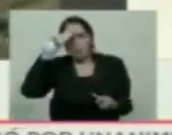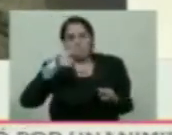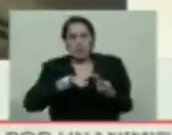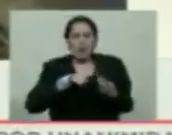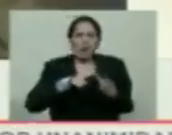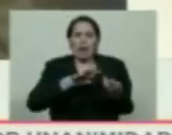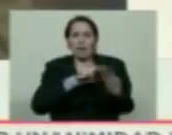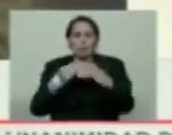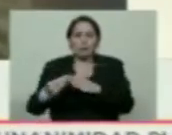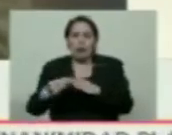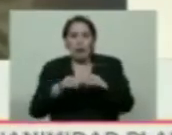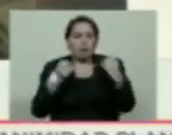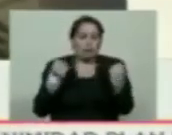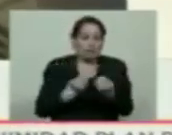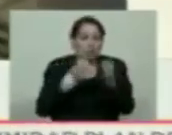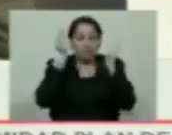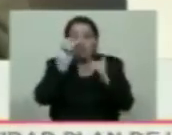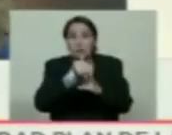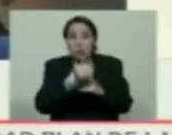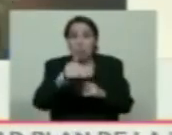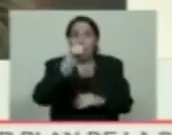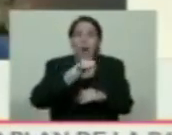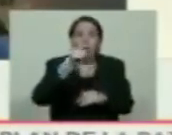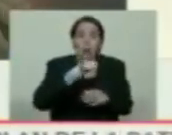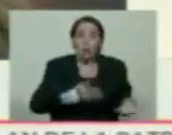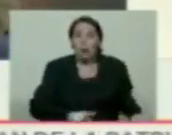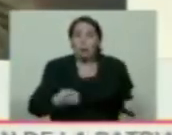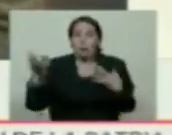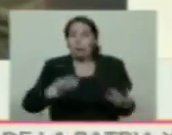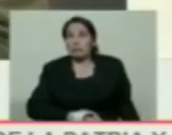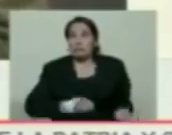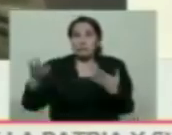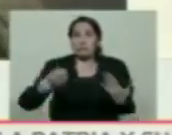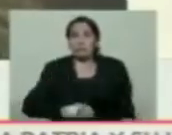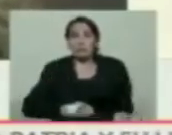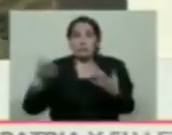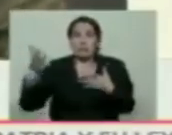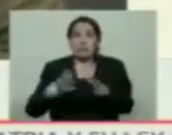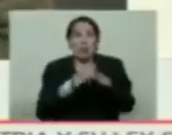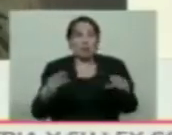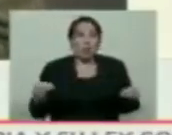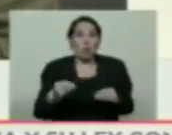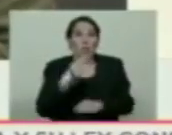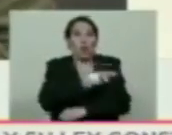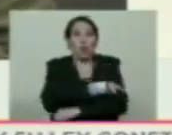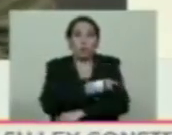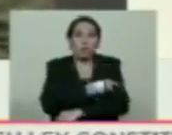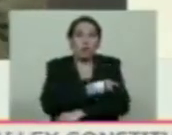comunidades organizadas, por llenadero y por línea de distribución de los hospitales y